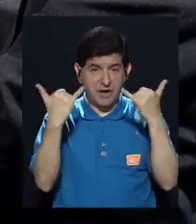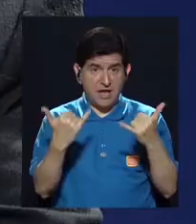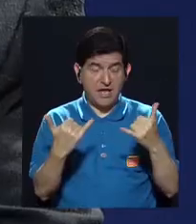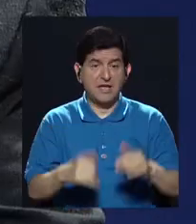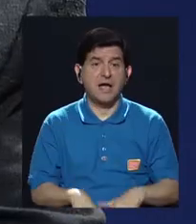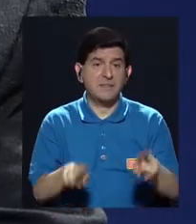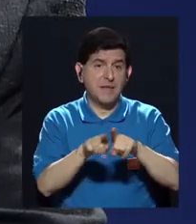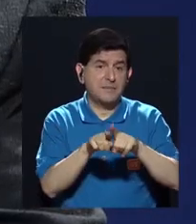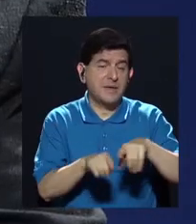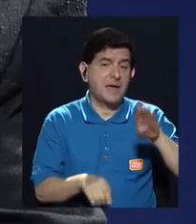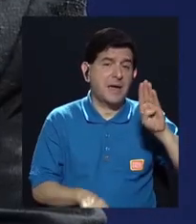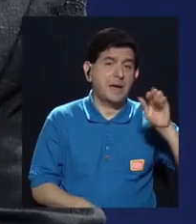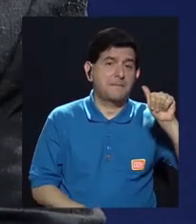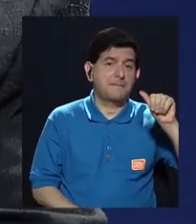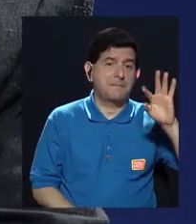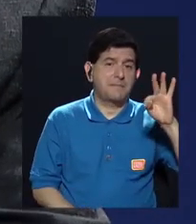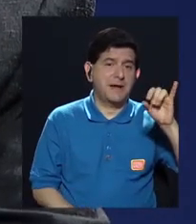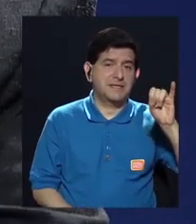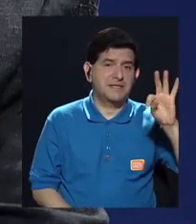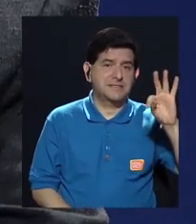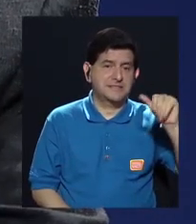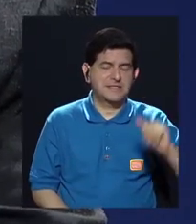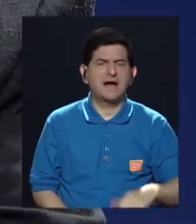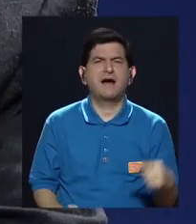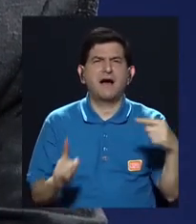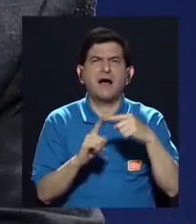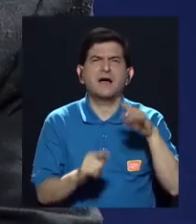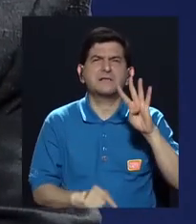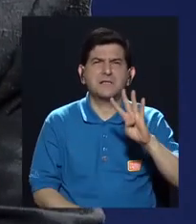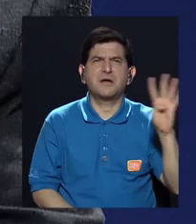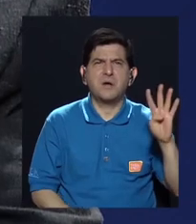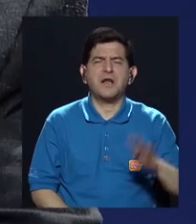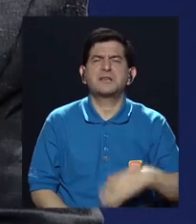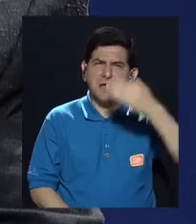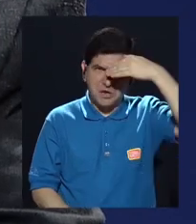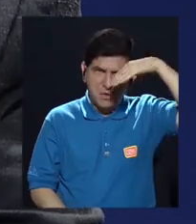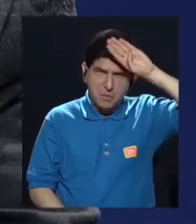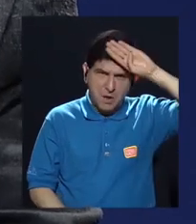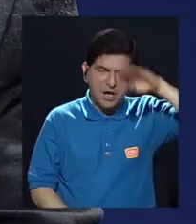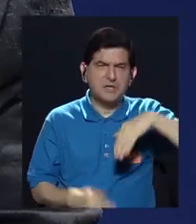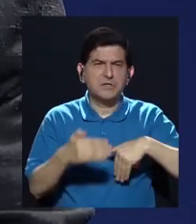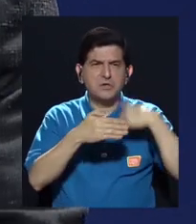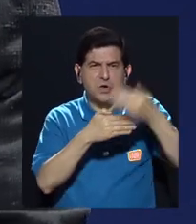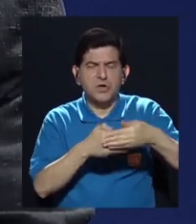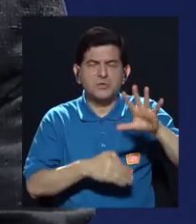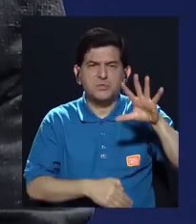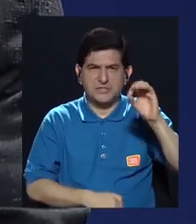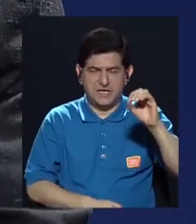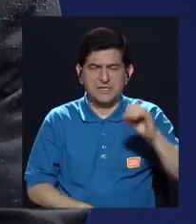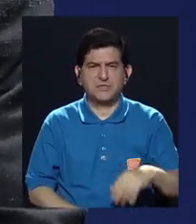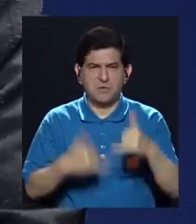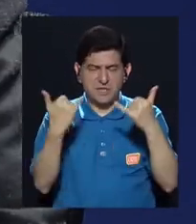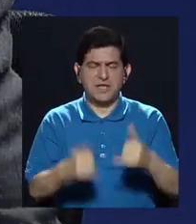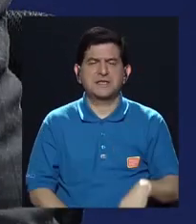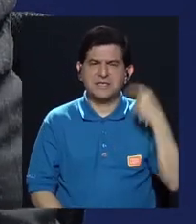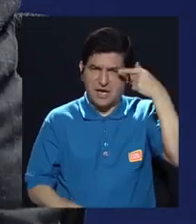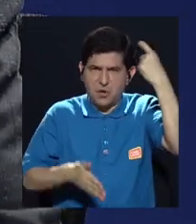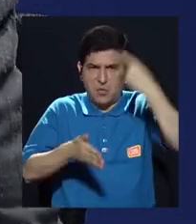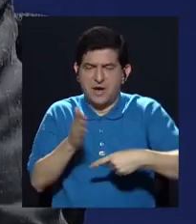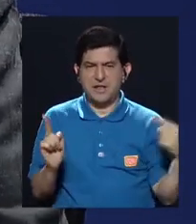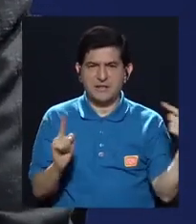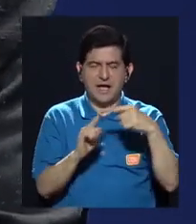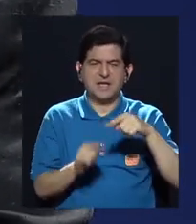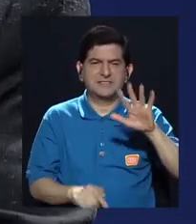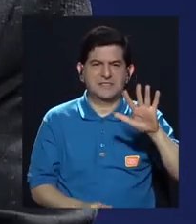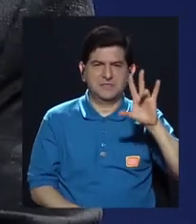ya. Batista fue presidente hasta el 44 de Cuba, sí, y después entró creo que en el 50, así ya es, como dictador